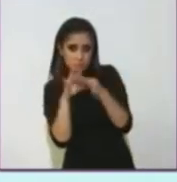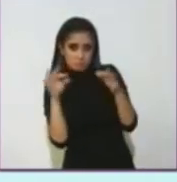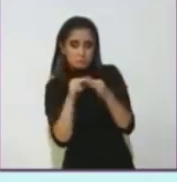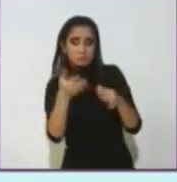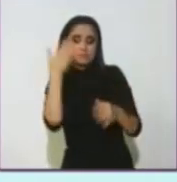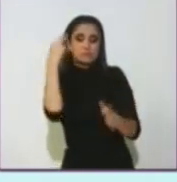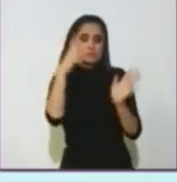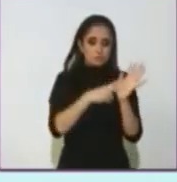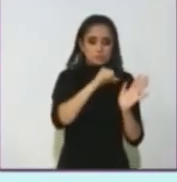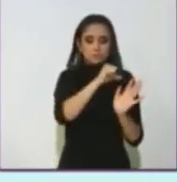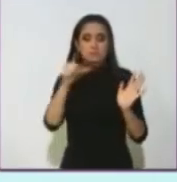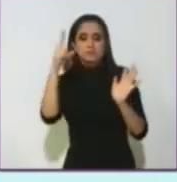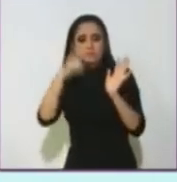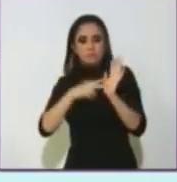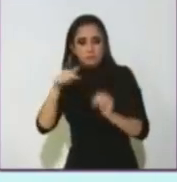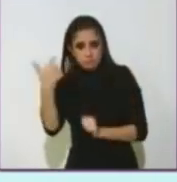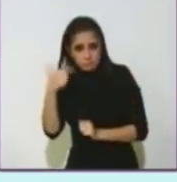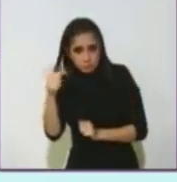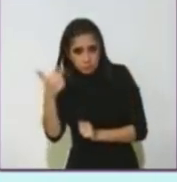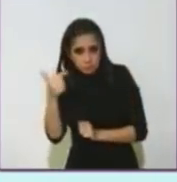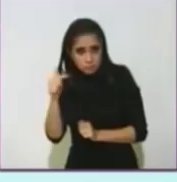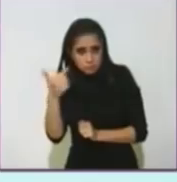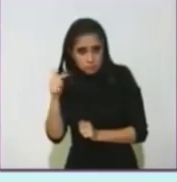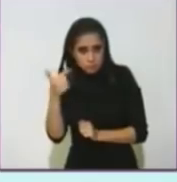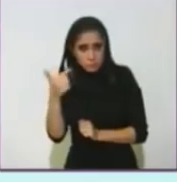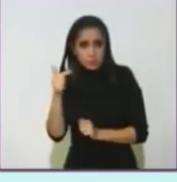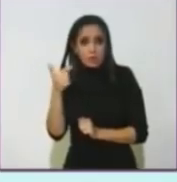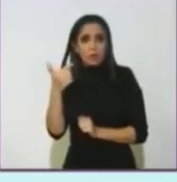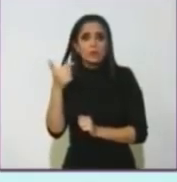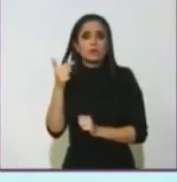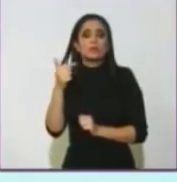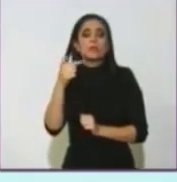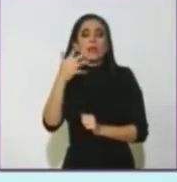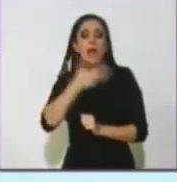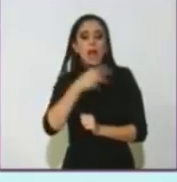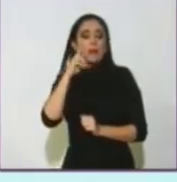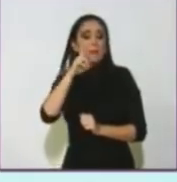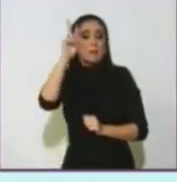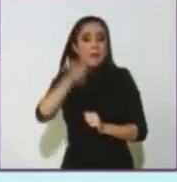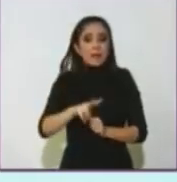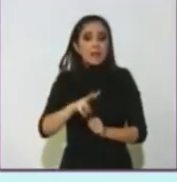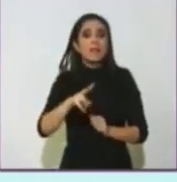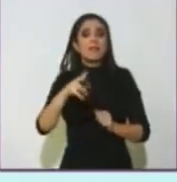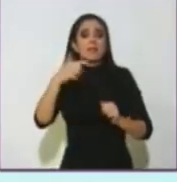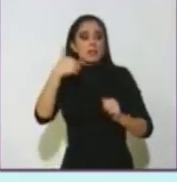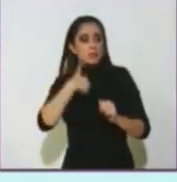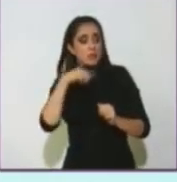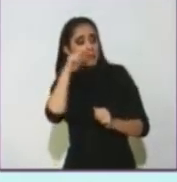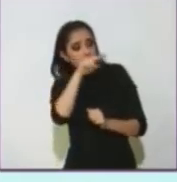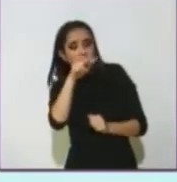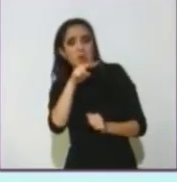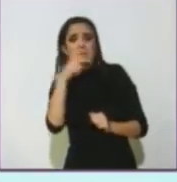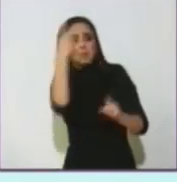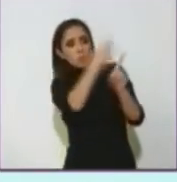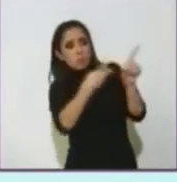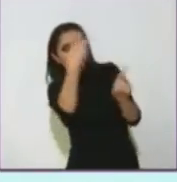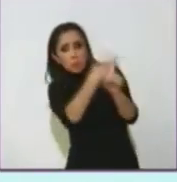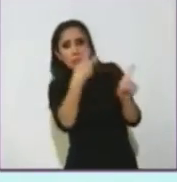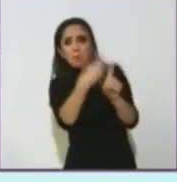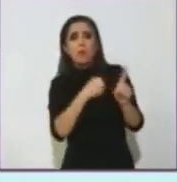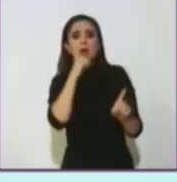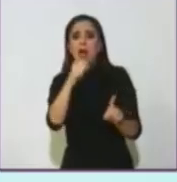2000 y 2012 pues prácticamente se aplaudían yo no escuchaba ninguna crítica sobre